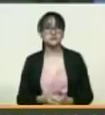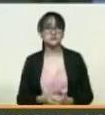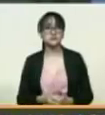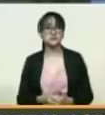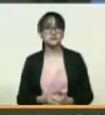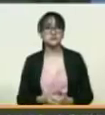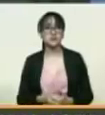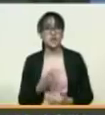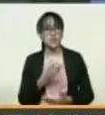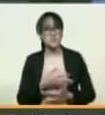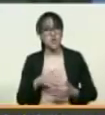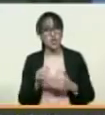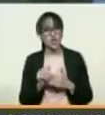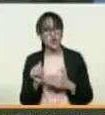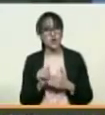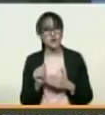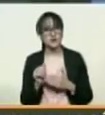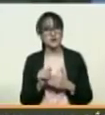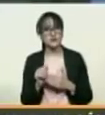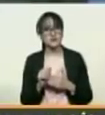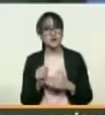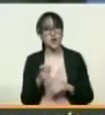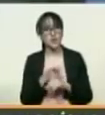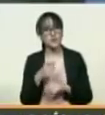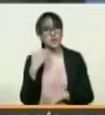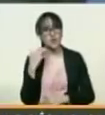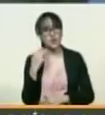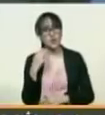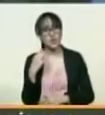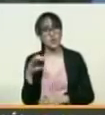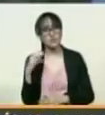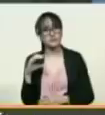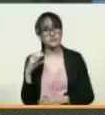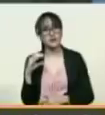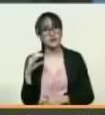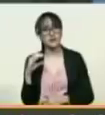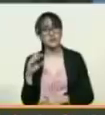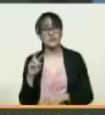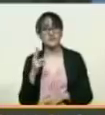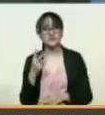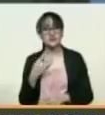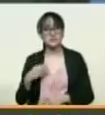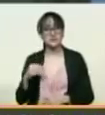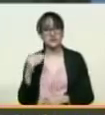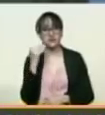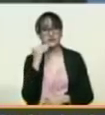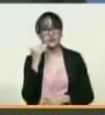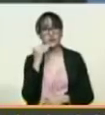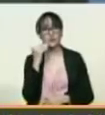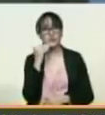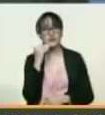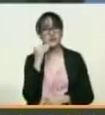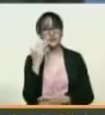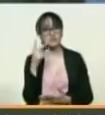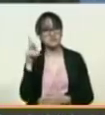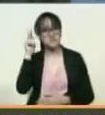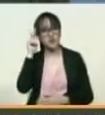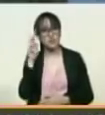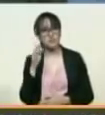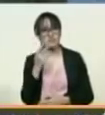dieron $2 millones, creo que al gobierno colombiano? Y el vicepresidente de Estados Unidos en Lima estaba